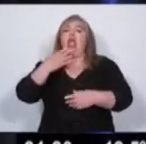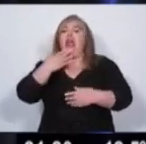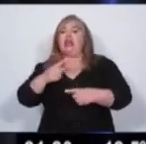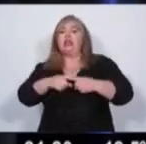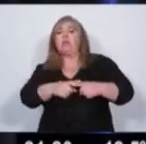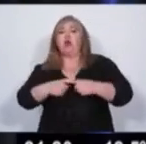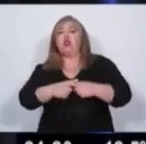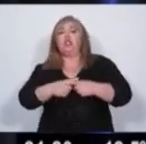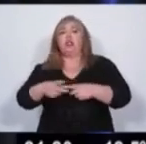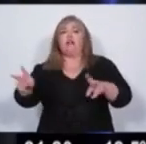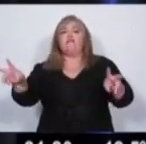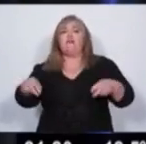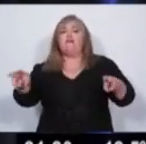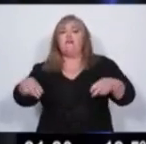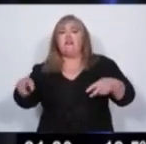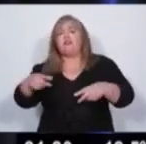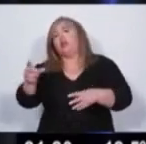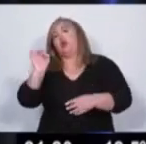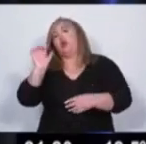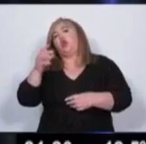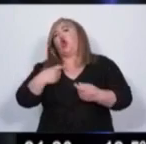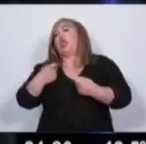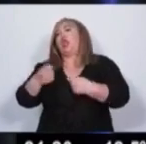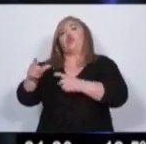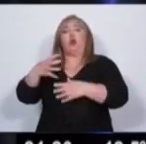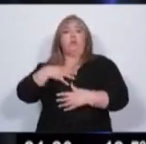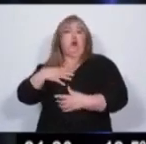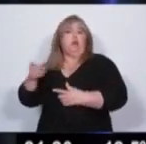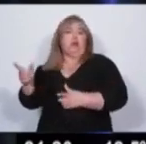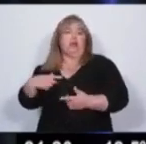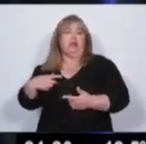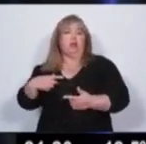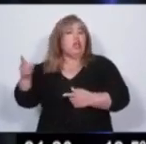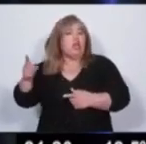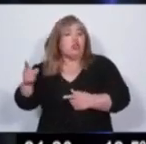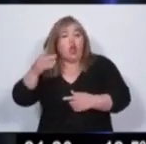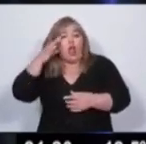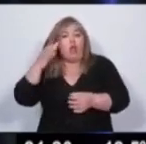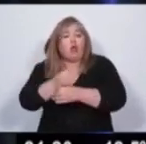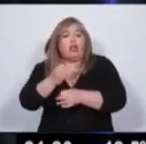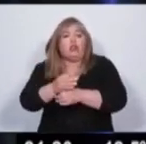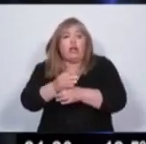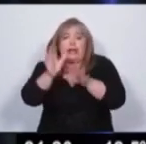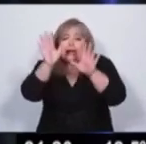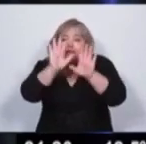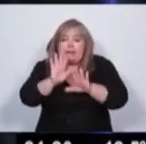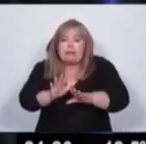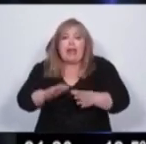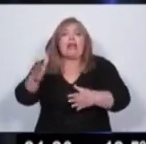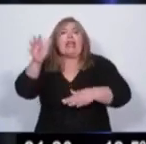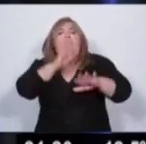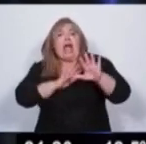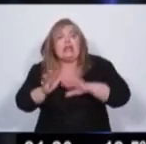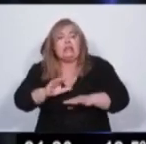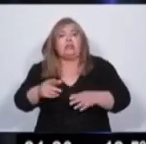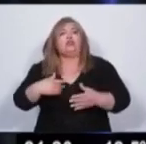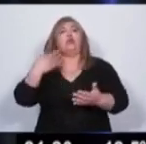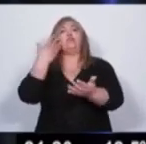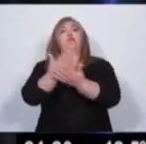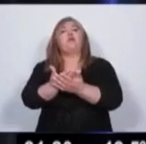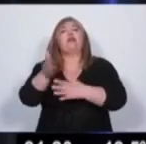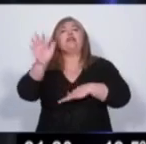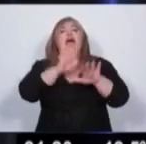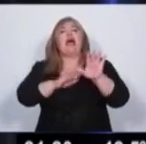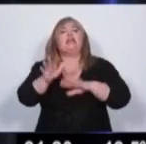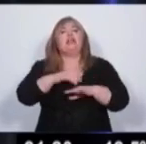la educación se tiene que amar y ellos no la aman nosotros la propuesta es Clara Tenemos que tener una